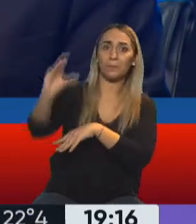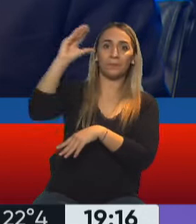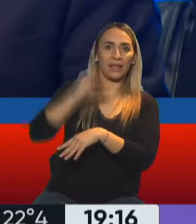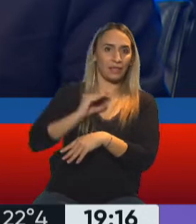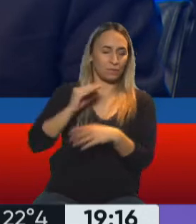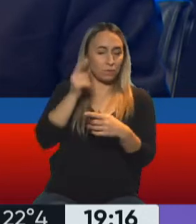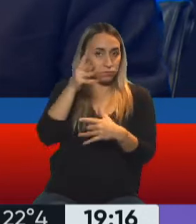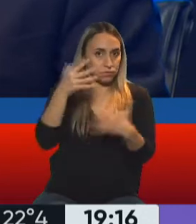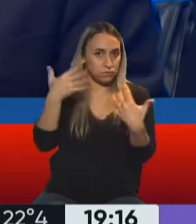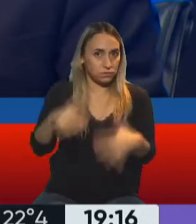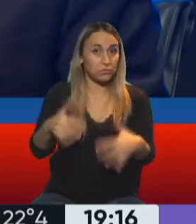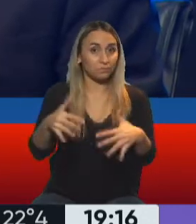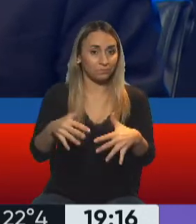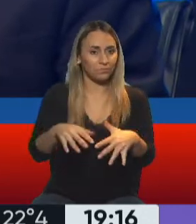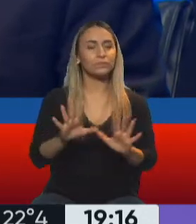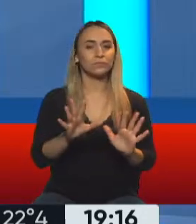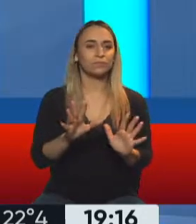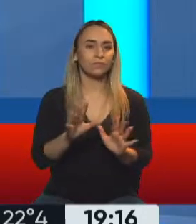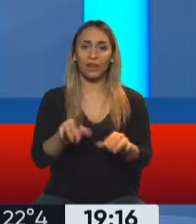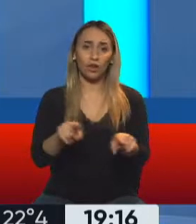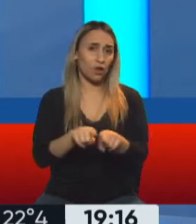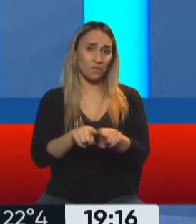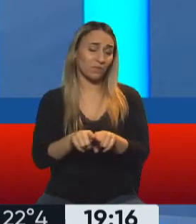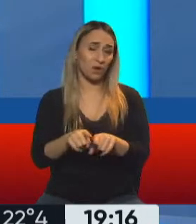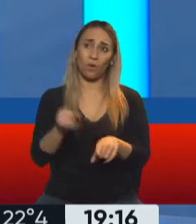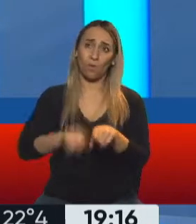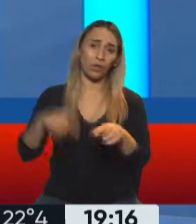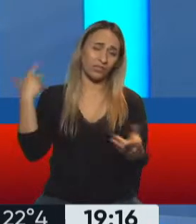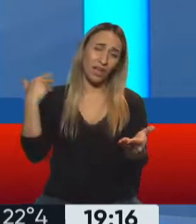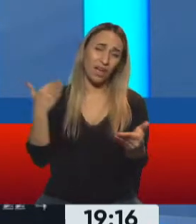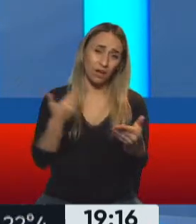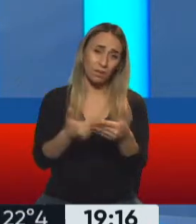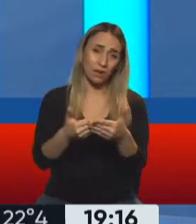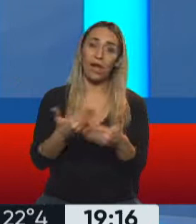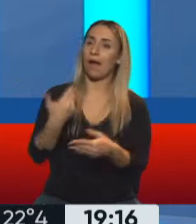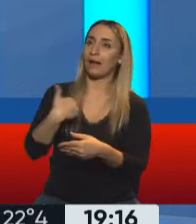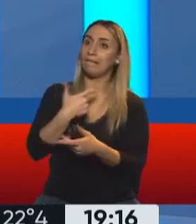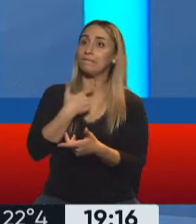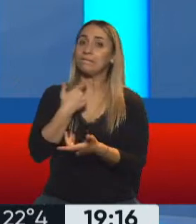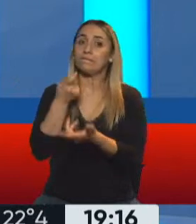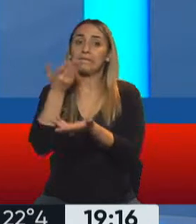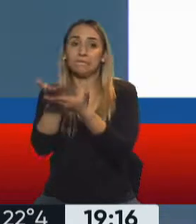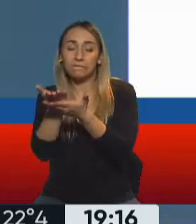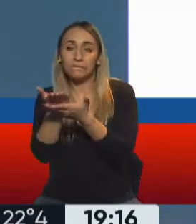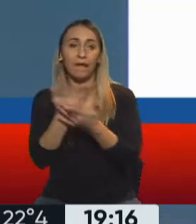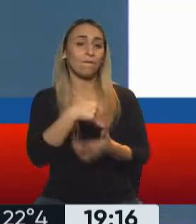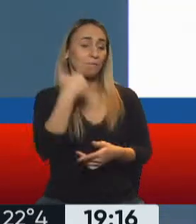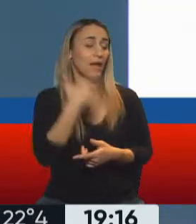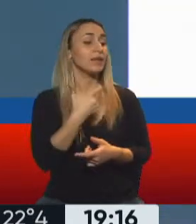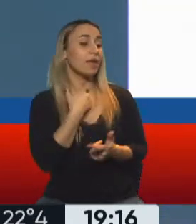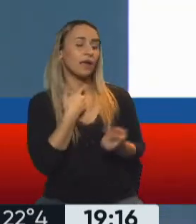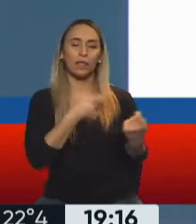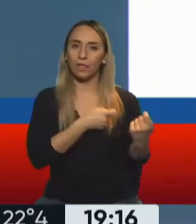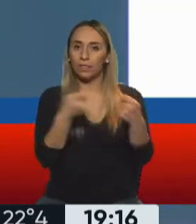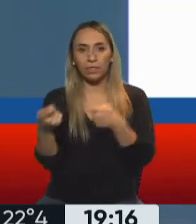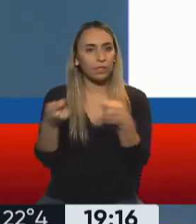anterior. En algún punto, ¿no es el mismo tire y afloje de siempre, entre lo que Argentina pretende y lo que el fondo quiere? Eso es cierto, ¿no? Es